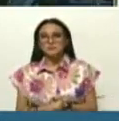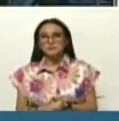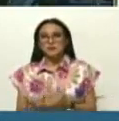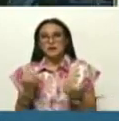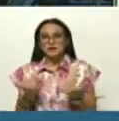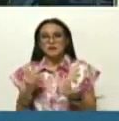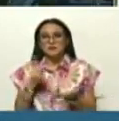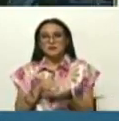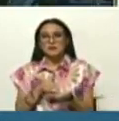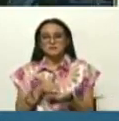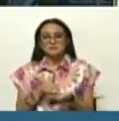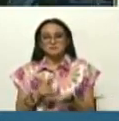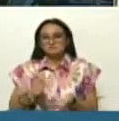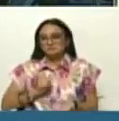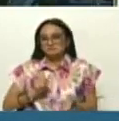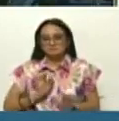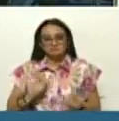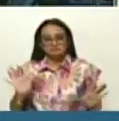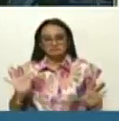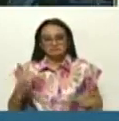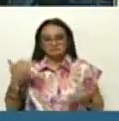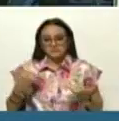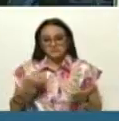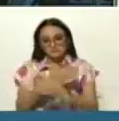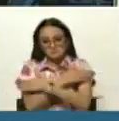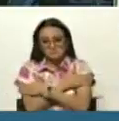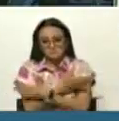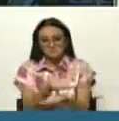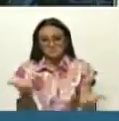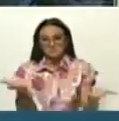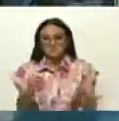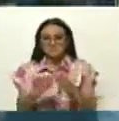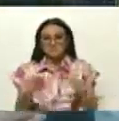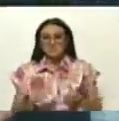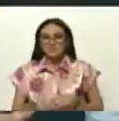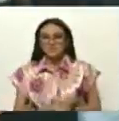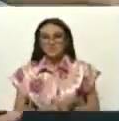pues, para lo que sea y para cuando sea. Un abrazo para todas y todos.